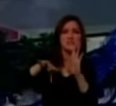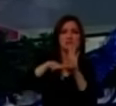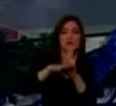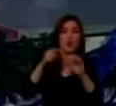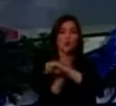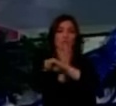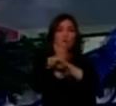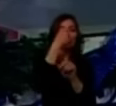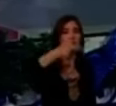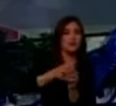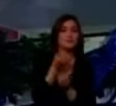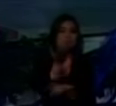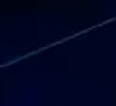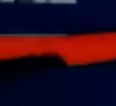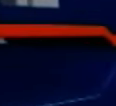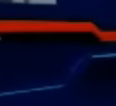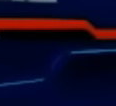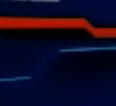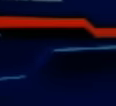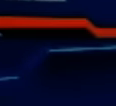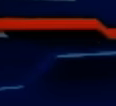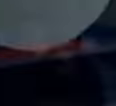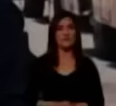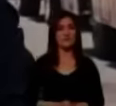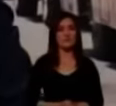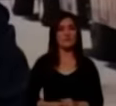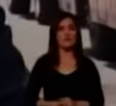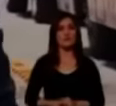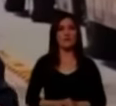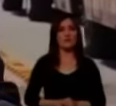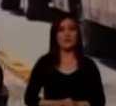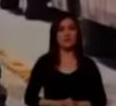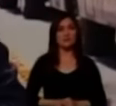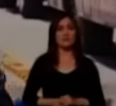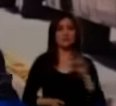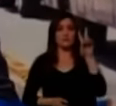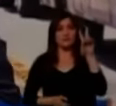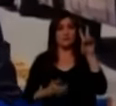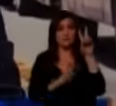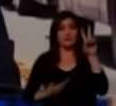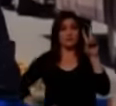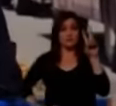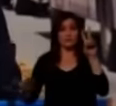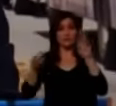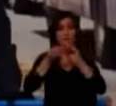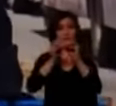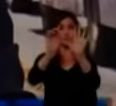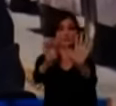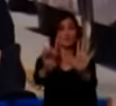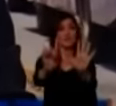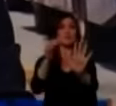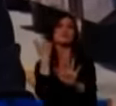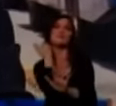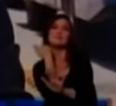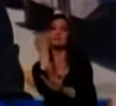hora al mes. Informa Freddy Paredes. El binomio presidencial social cristiano, conformado